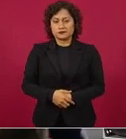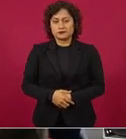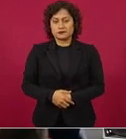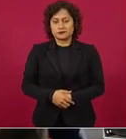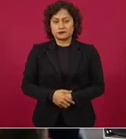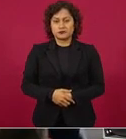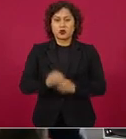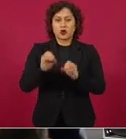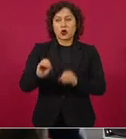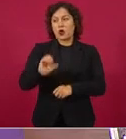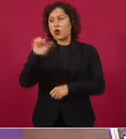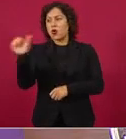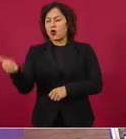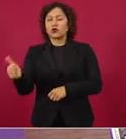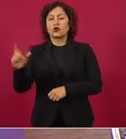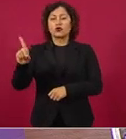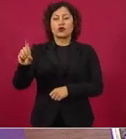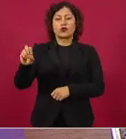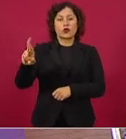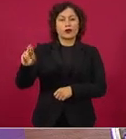o de López Dóriga